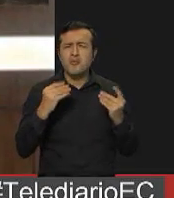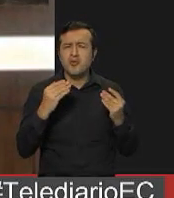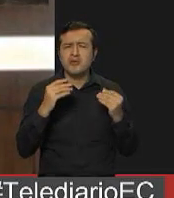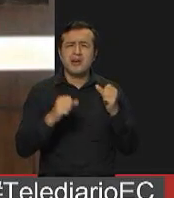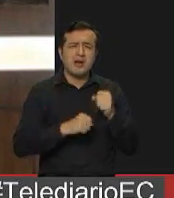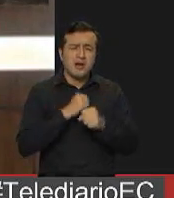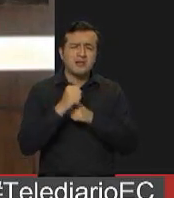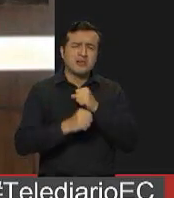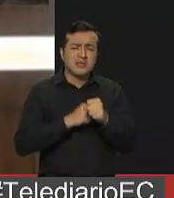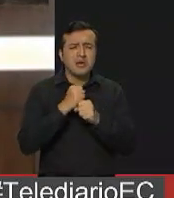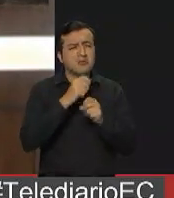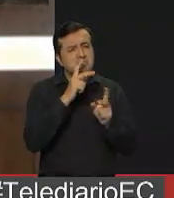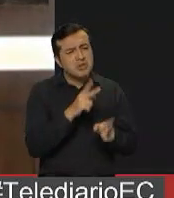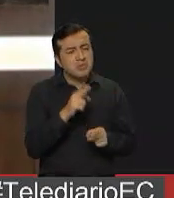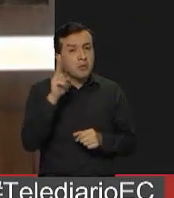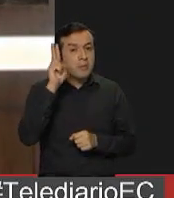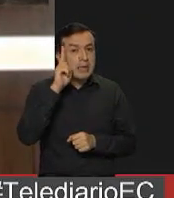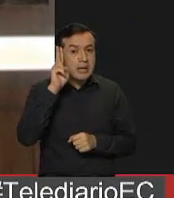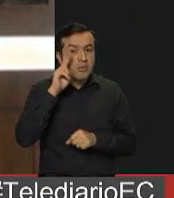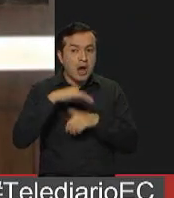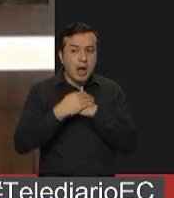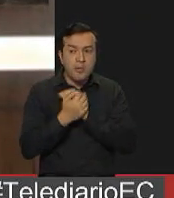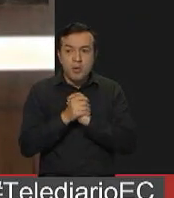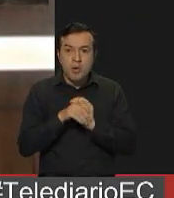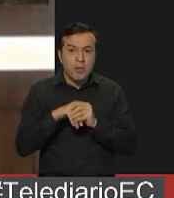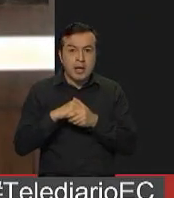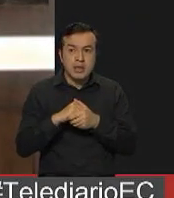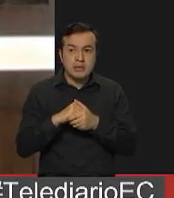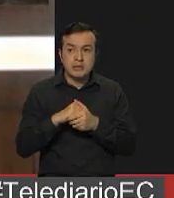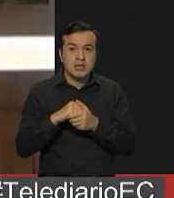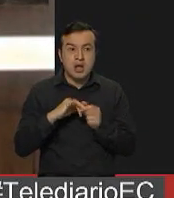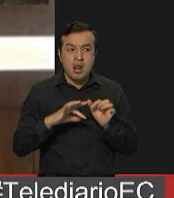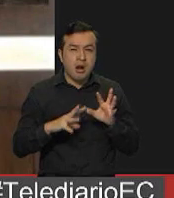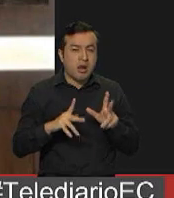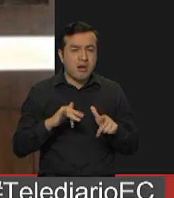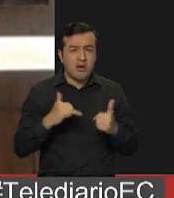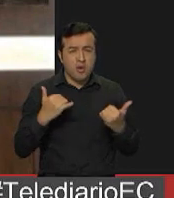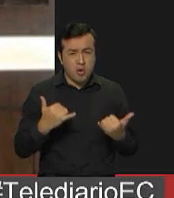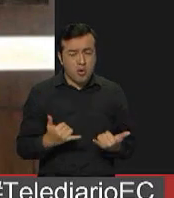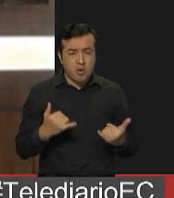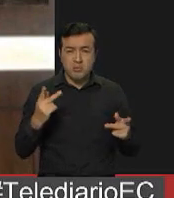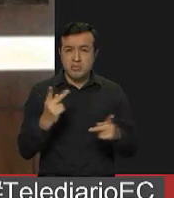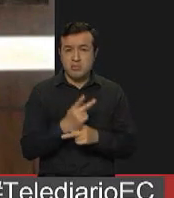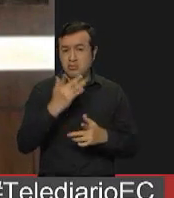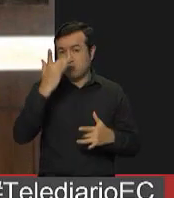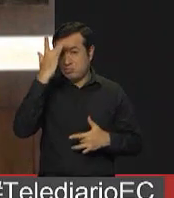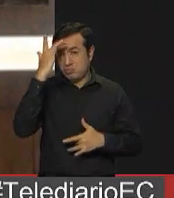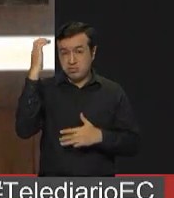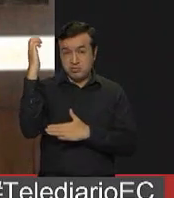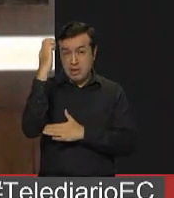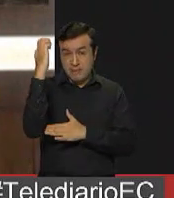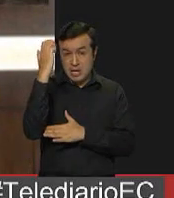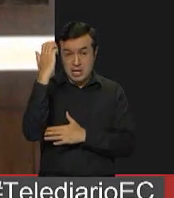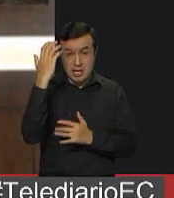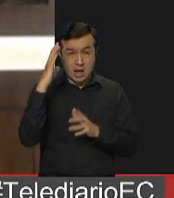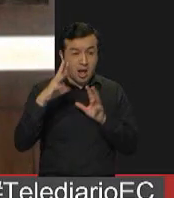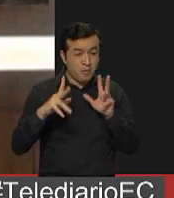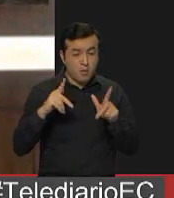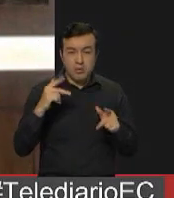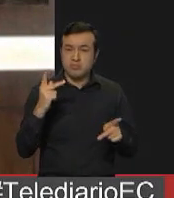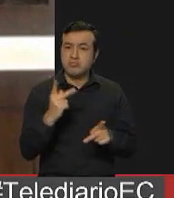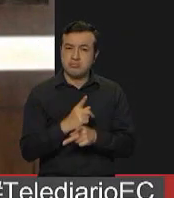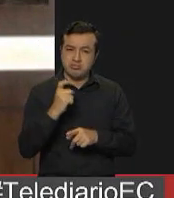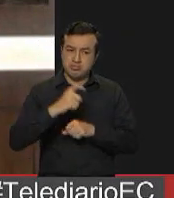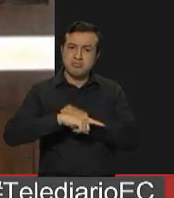tiempo con la salud de los más pobres y sobre todo en el peor momento histórico de la salud de nuestro país durante la